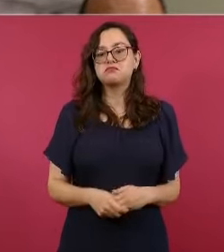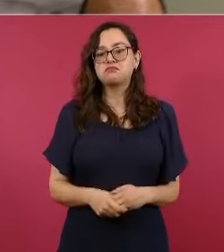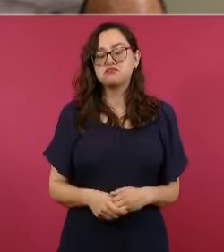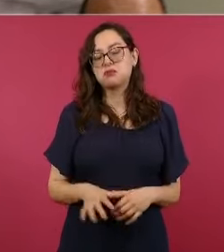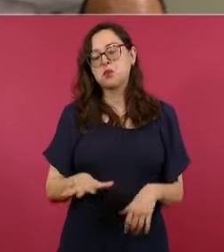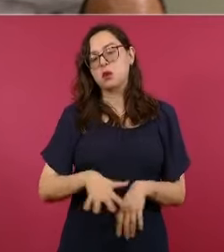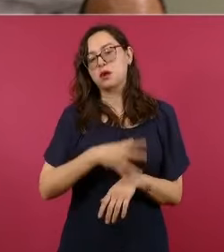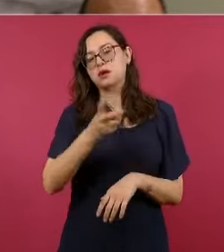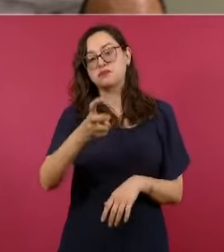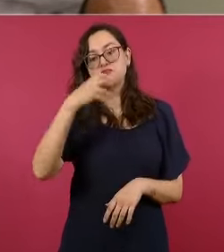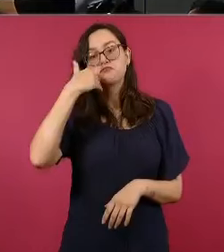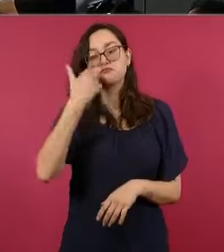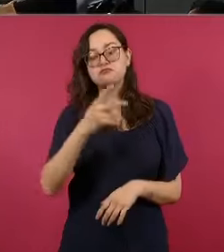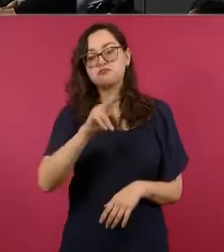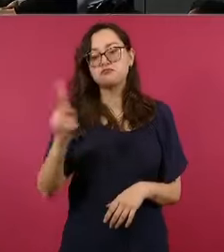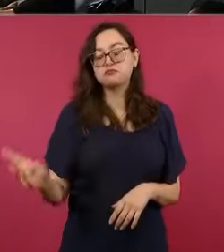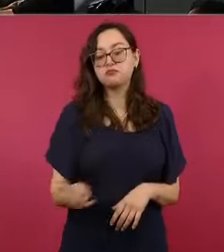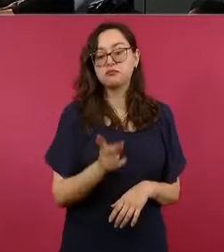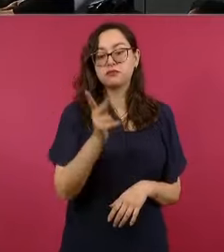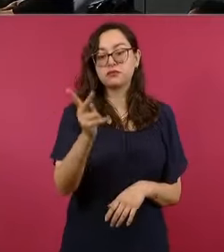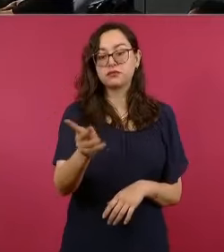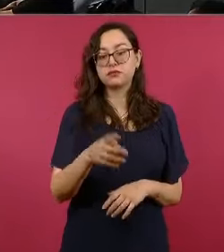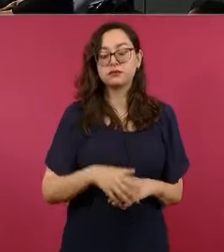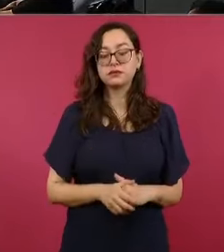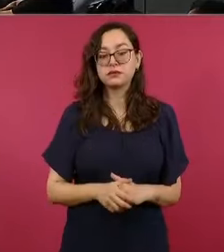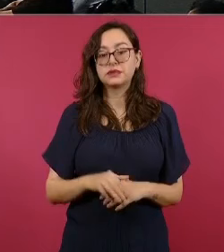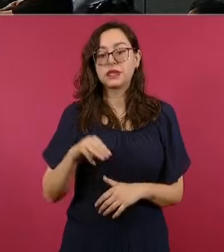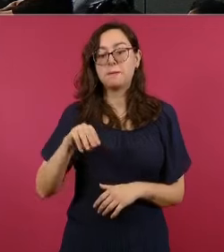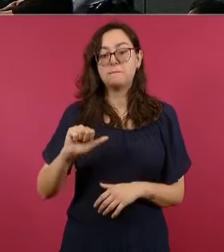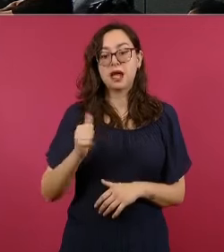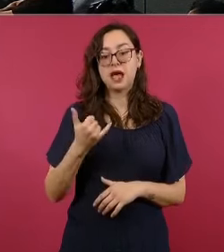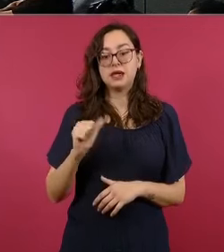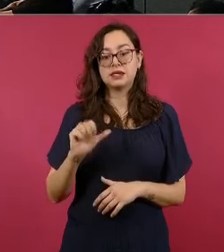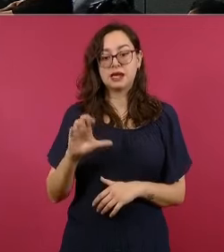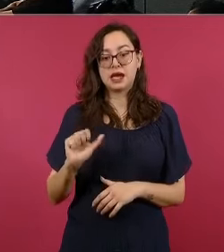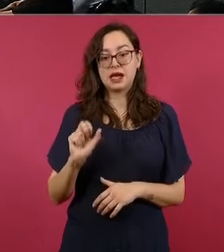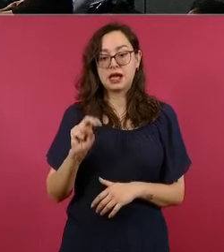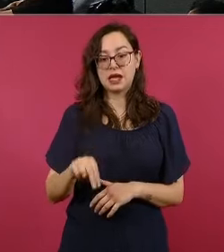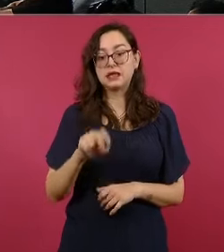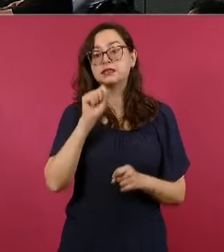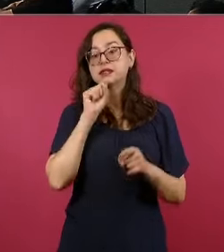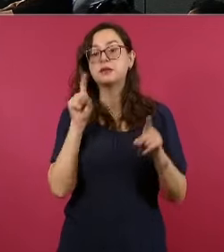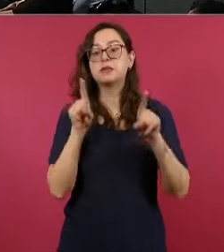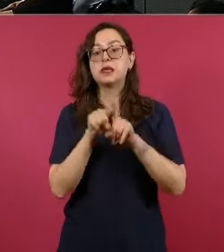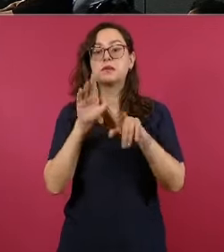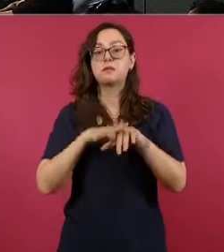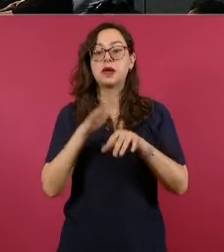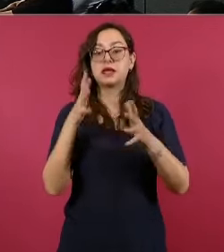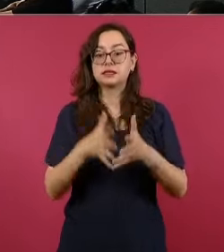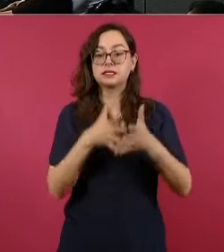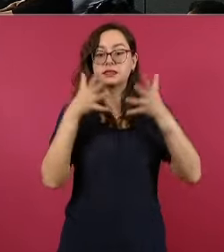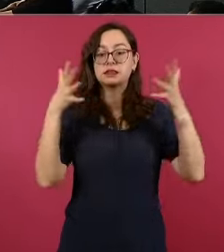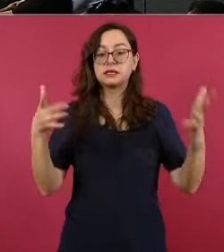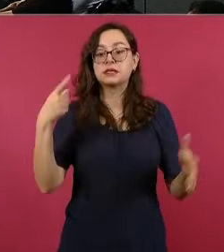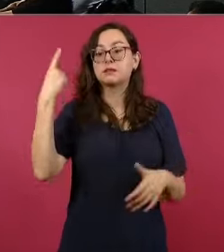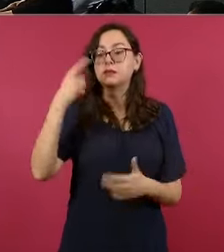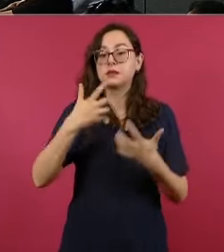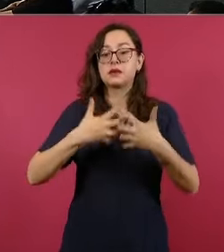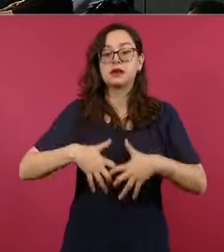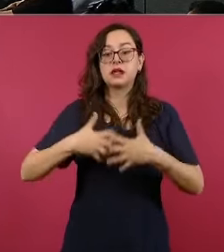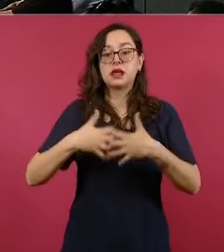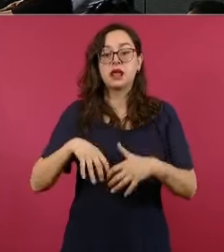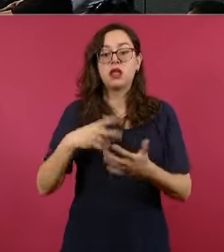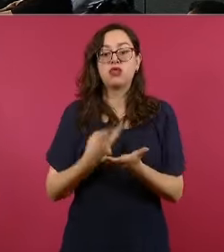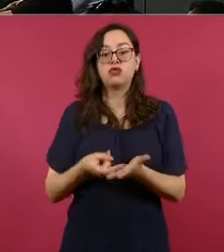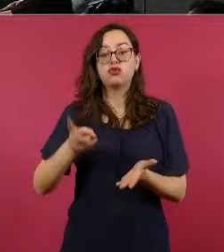también hay la ampliación del mayacan para precisamente para las plantas de ciclo combinado que se están